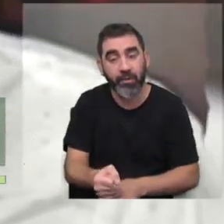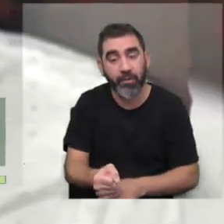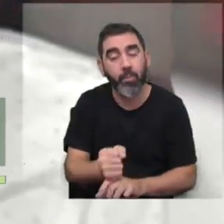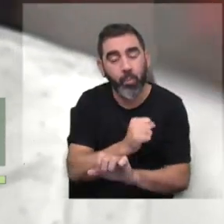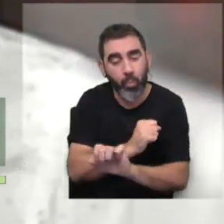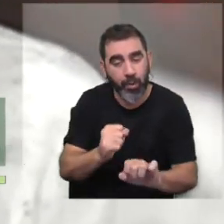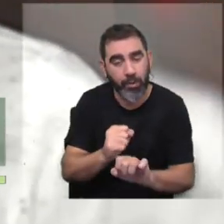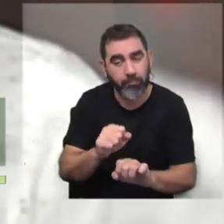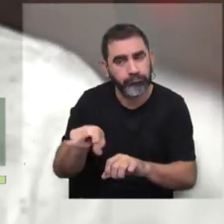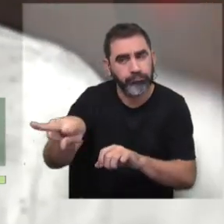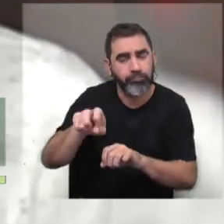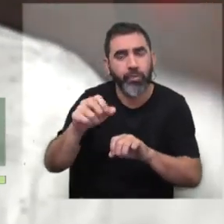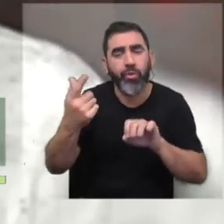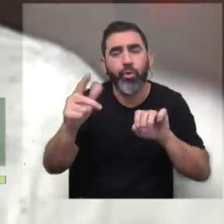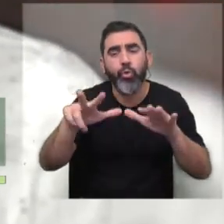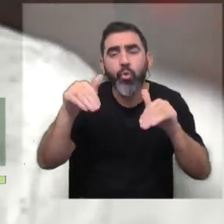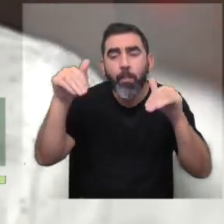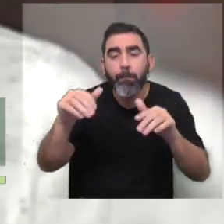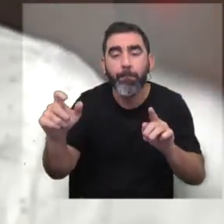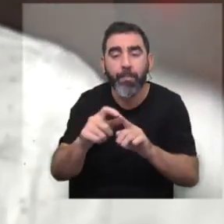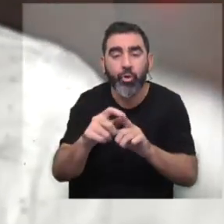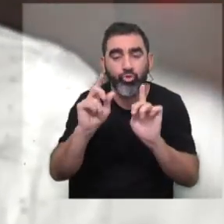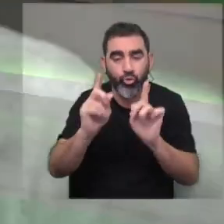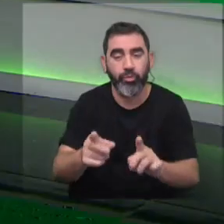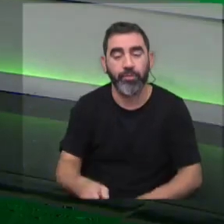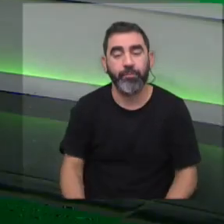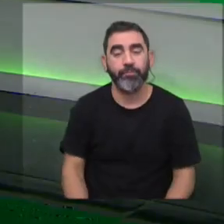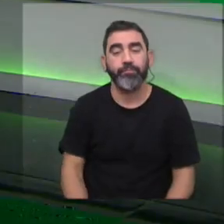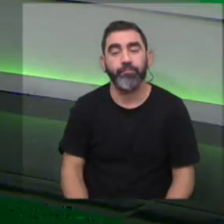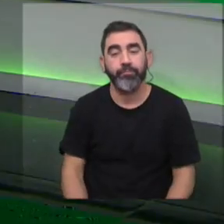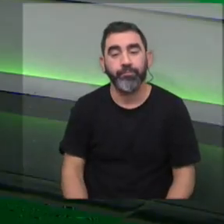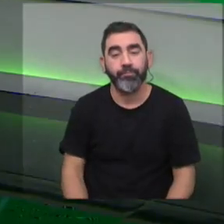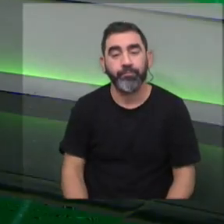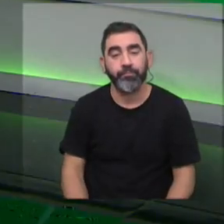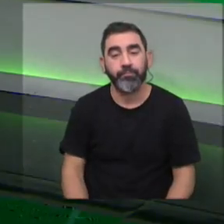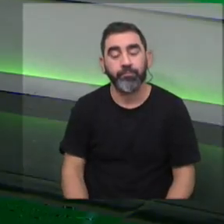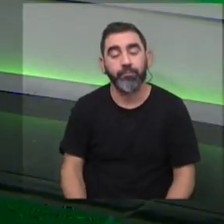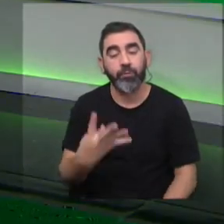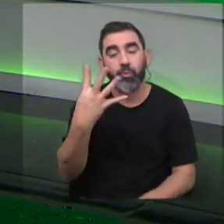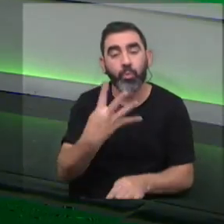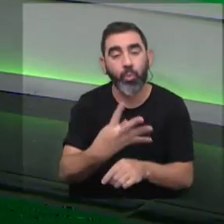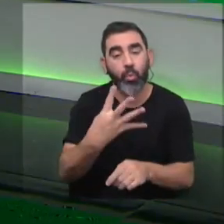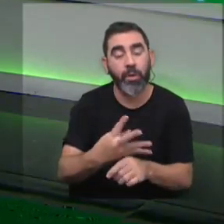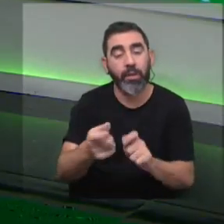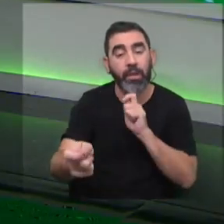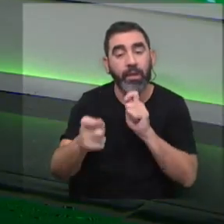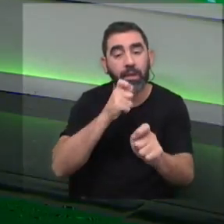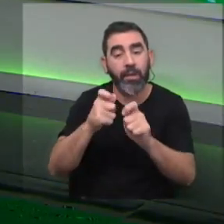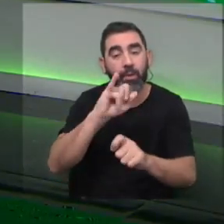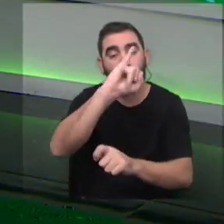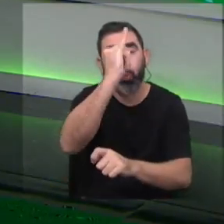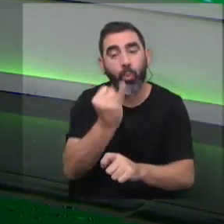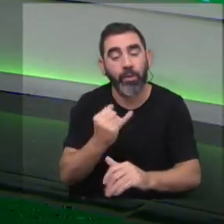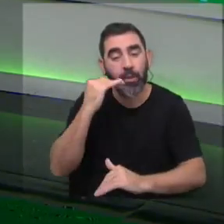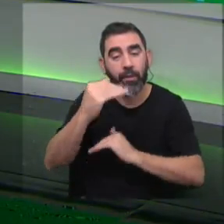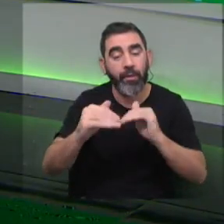ingresos por otros 18 millones de dólares se presentó la cuarta Ronda de la encuesta de nutrición desarrollo